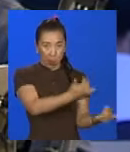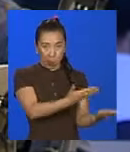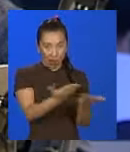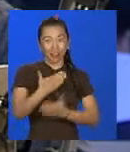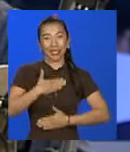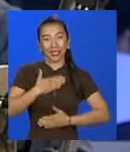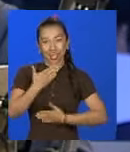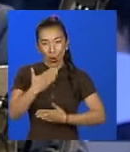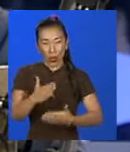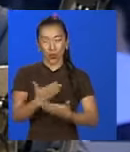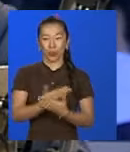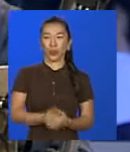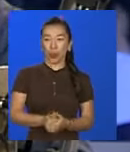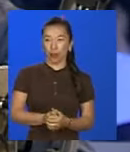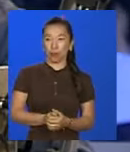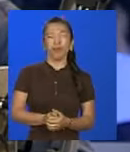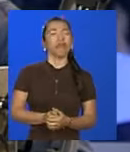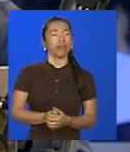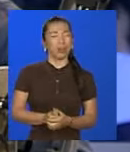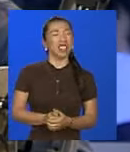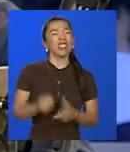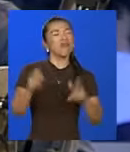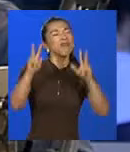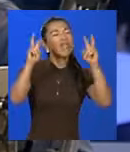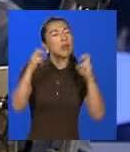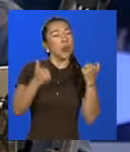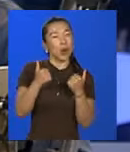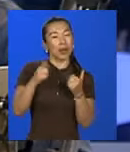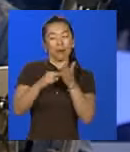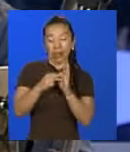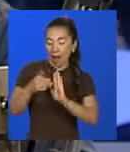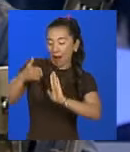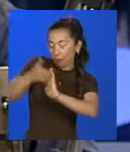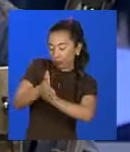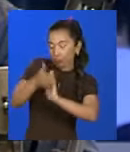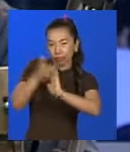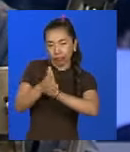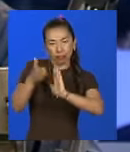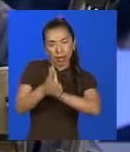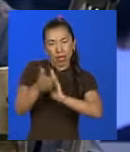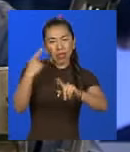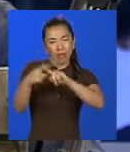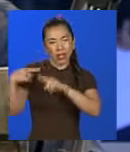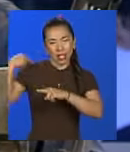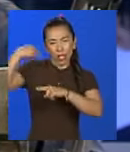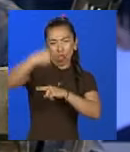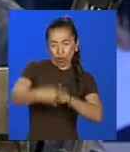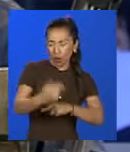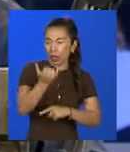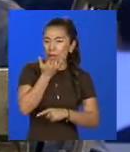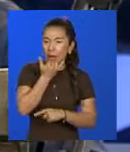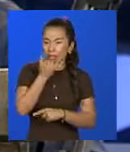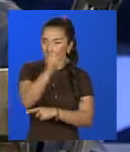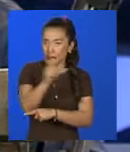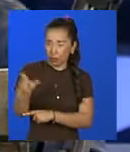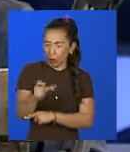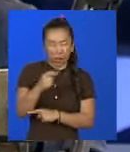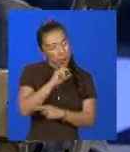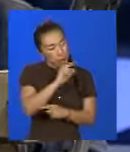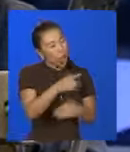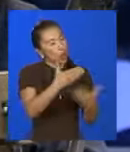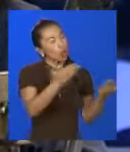contado de qué se trata. Son historias, como su nombre lo dice, del exilio. ¿Dónde filmaron? ¿Qué historias son? ¿De qué va la serie en general?